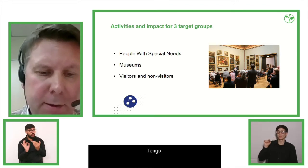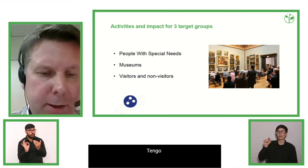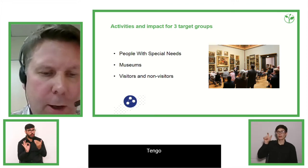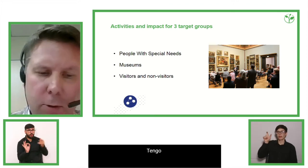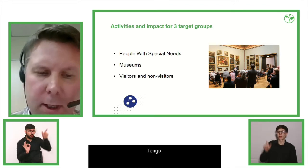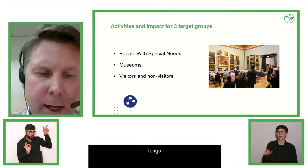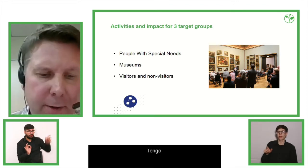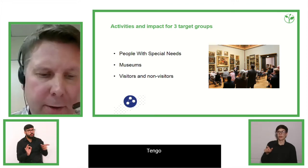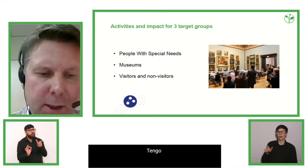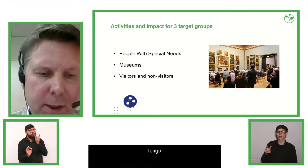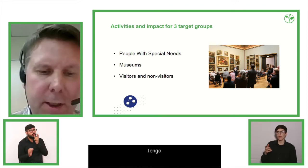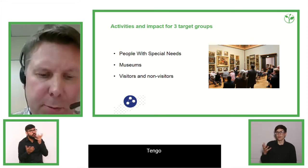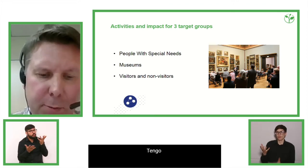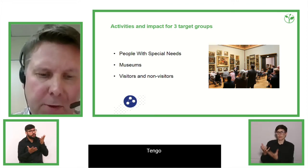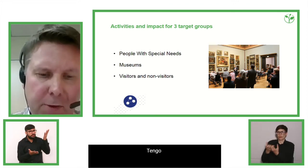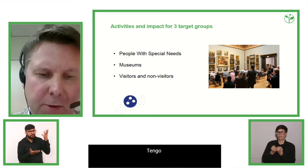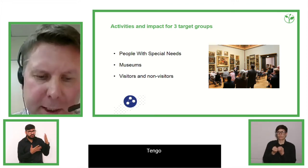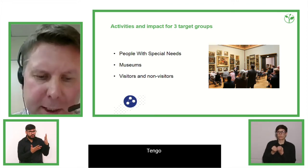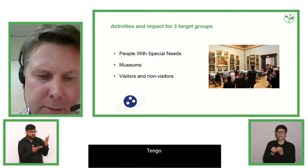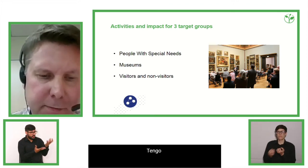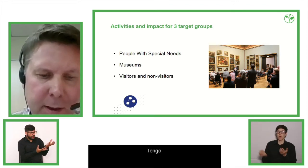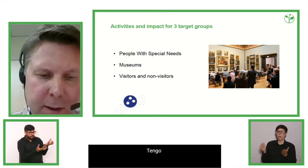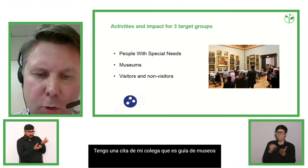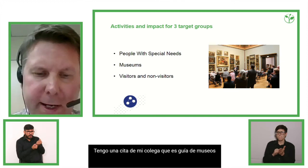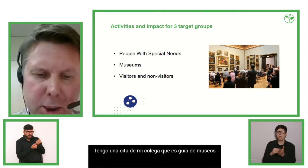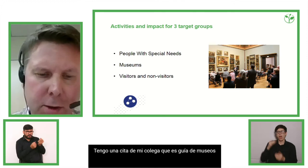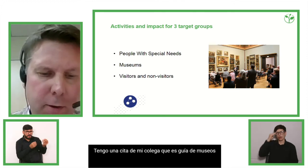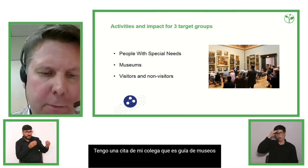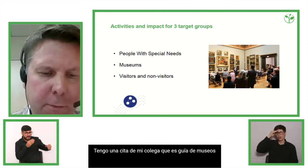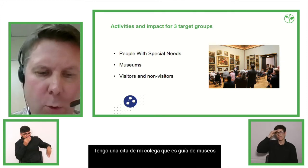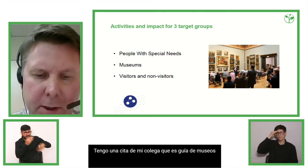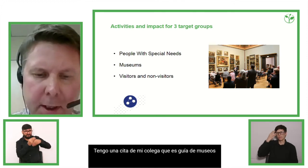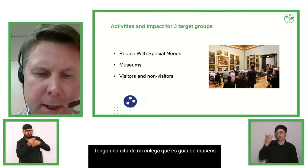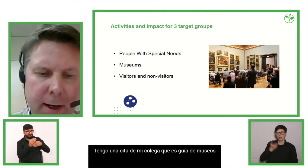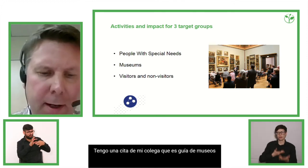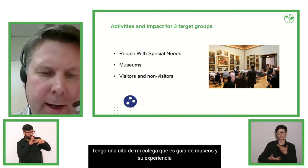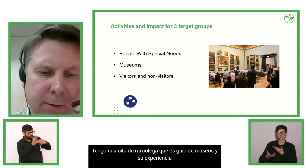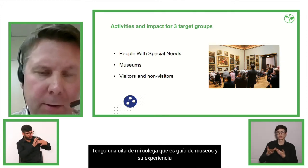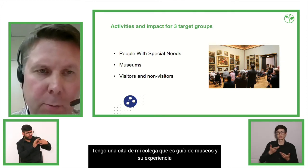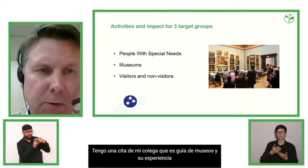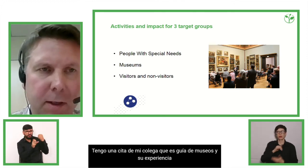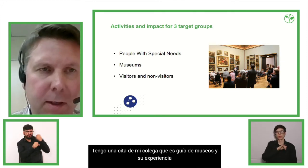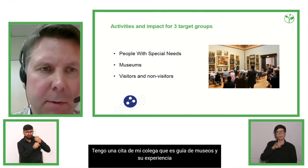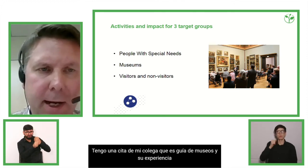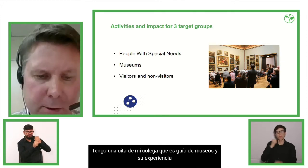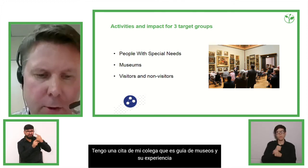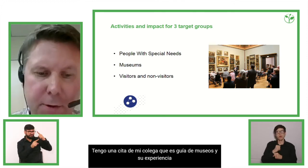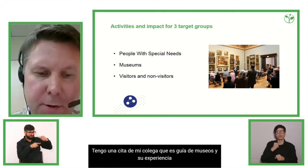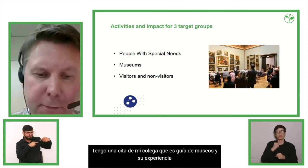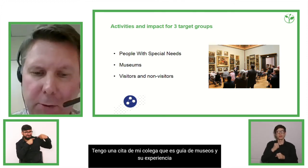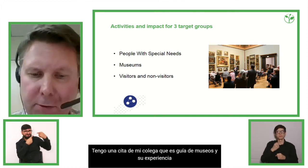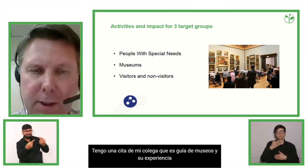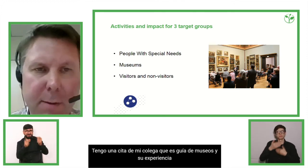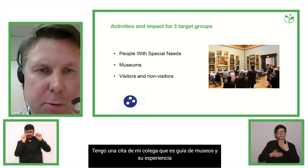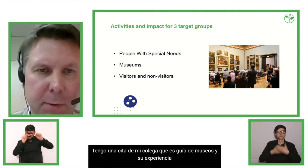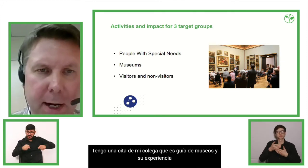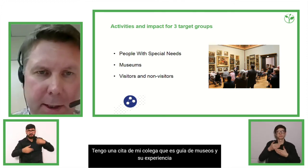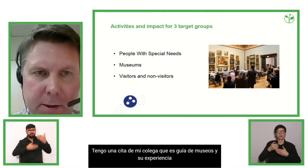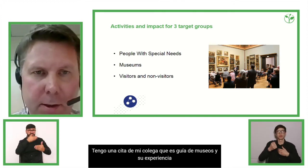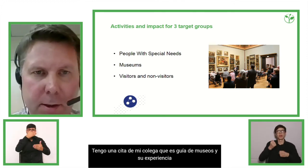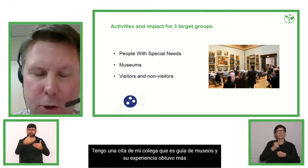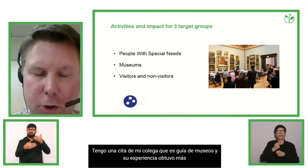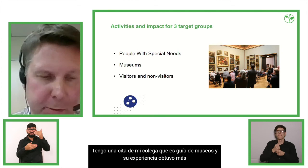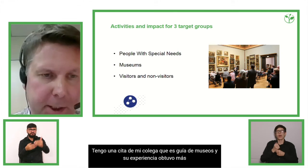se obtuvo más confianza en sí mismo y tiene una perspectiva clara y motivación clara para trabajar como guía de museo